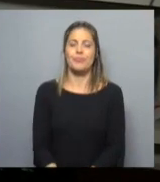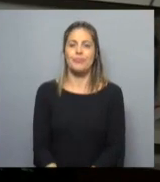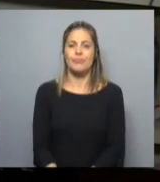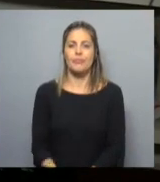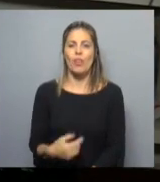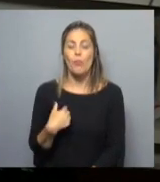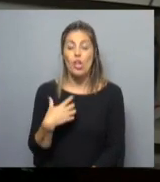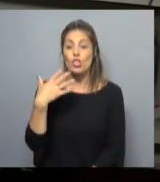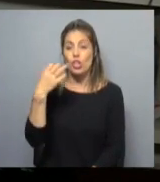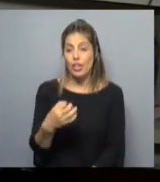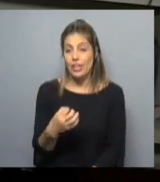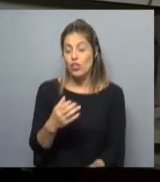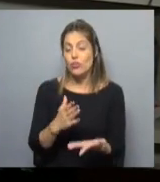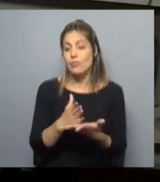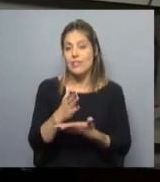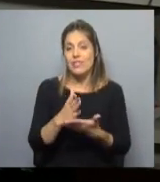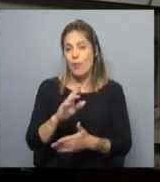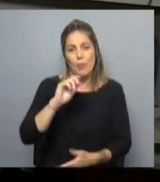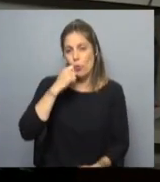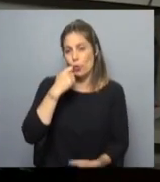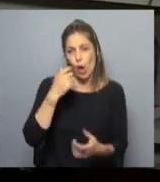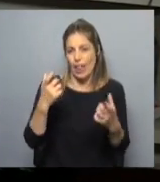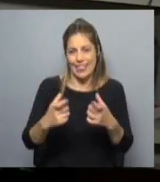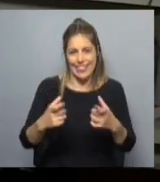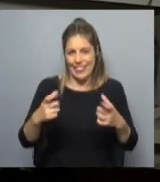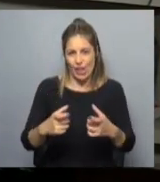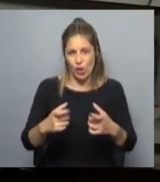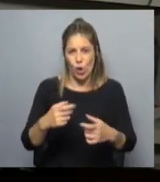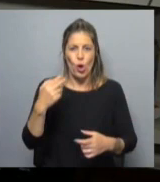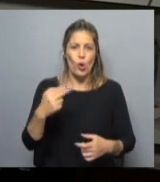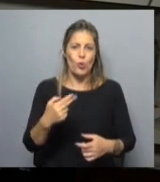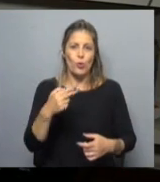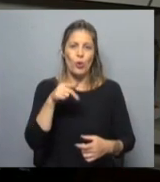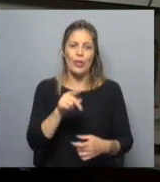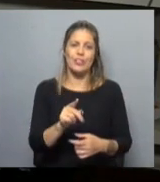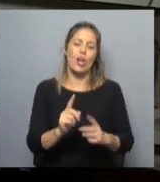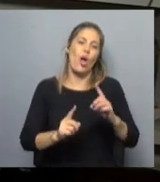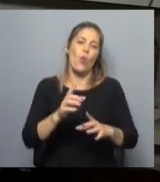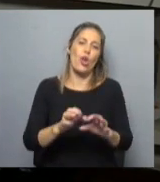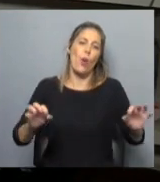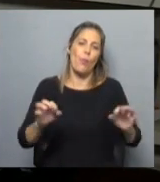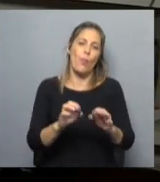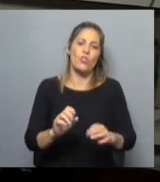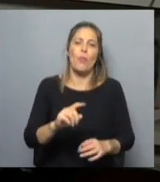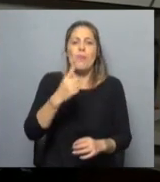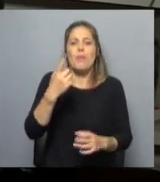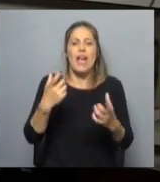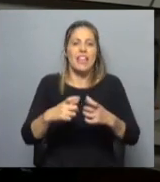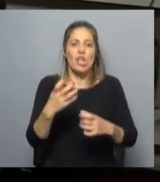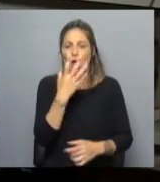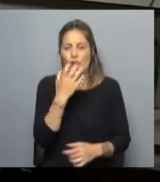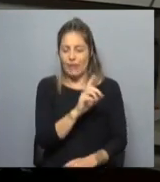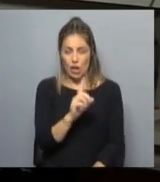Bueno, yo creo que yo siempre me gustó el disco. Nunca tuve esa cosa que tienen algunos músicos que dicen, ah, mi primer disco, qué horrible.